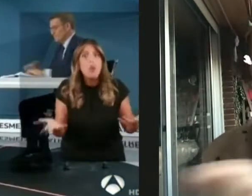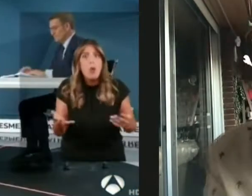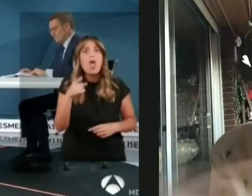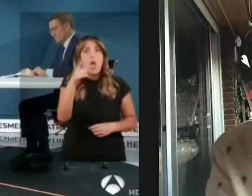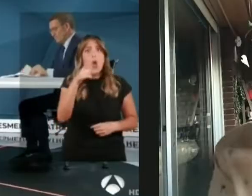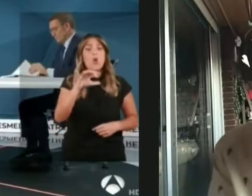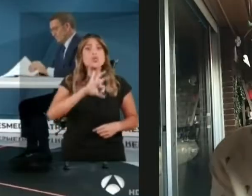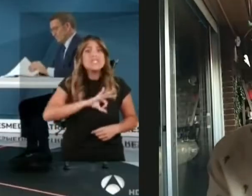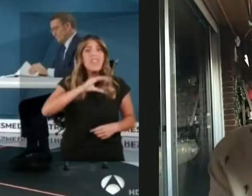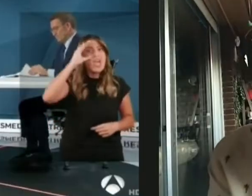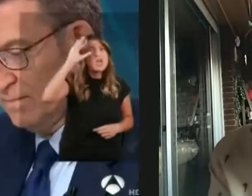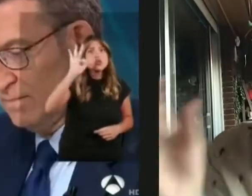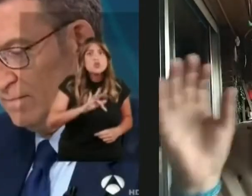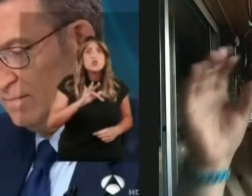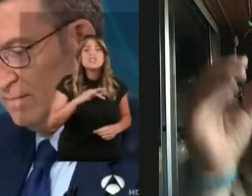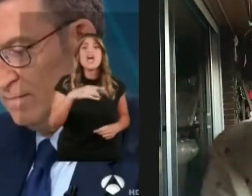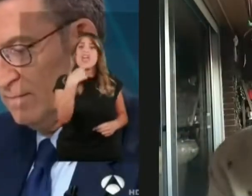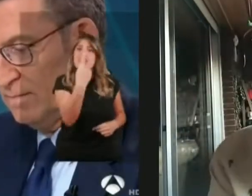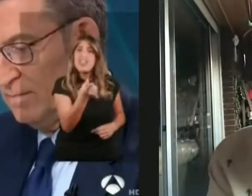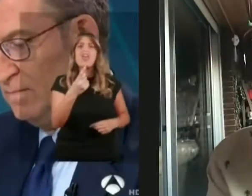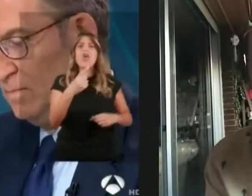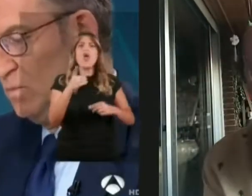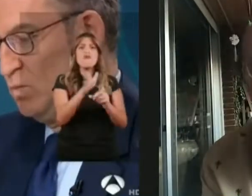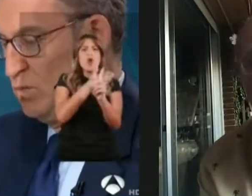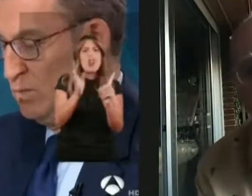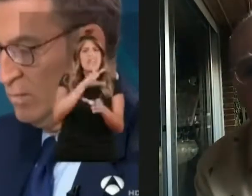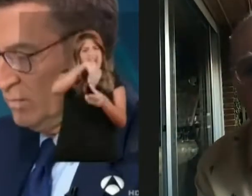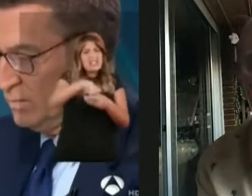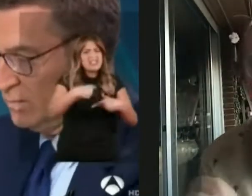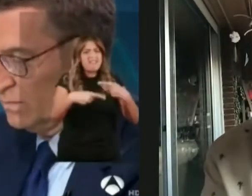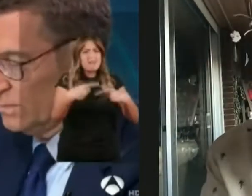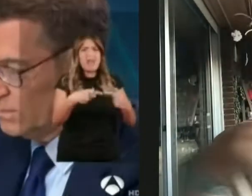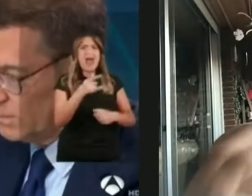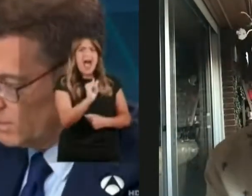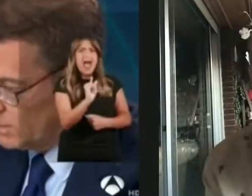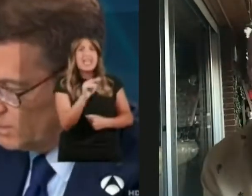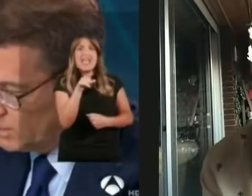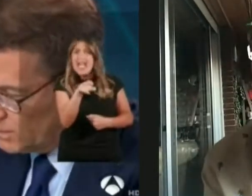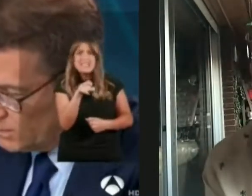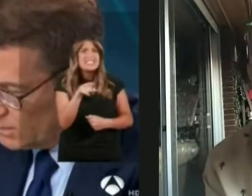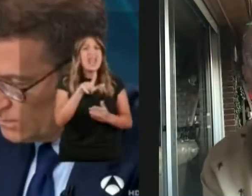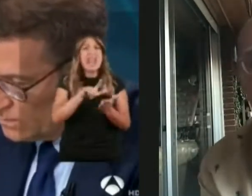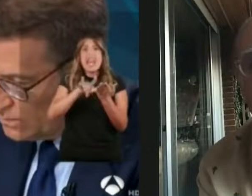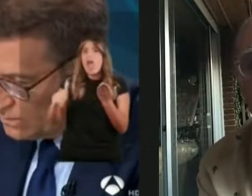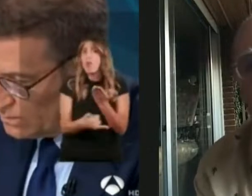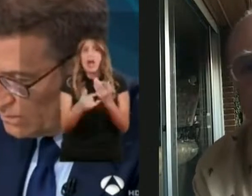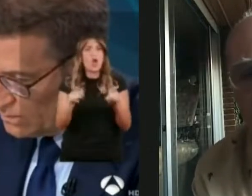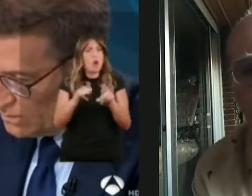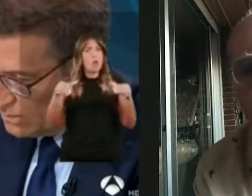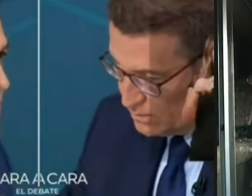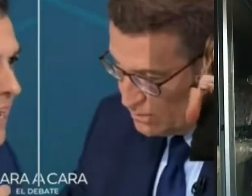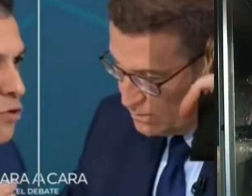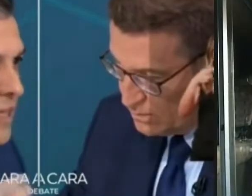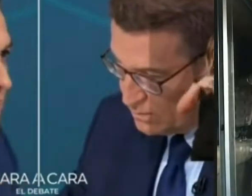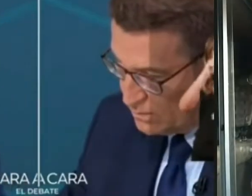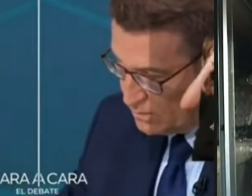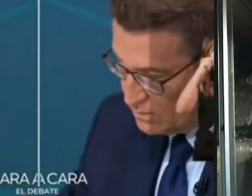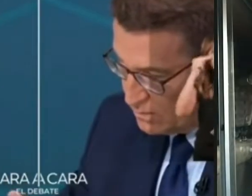Es ese tipo de crítica de si se dice A mal, si se dice B peor. ¿Y usted cree que eso va a